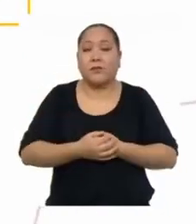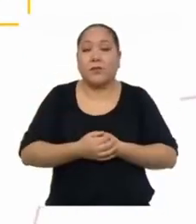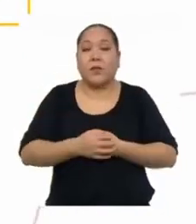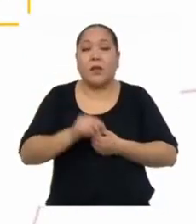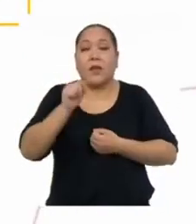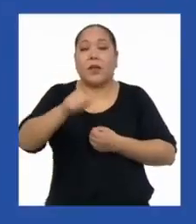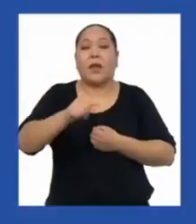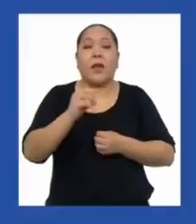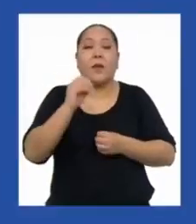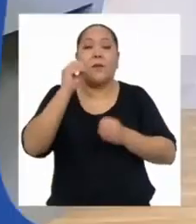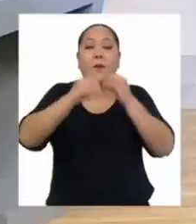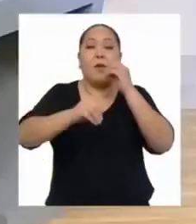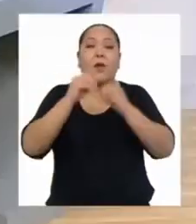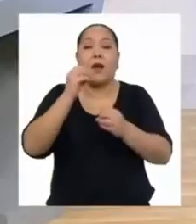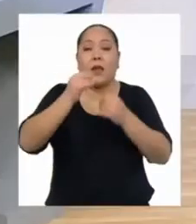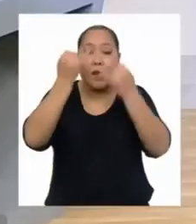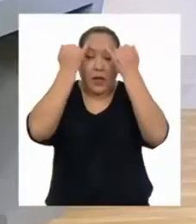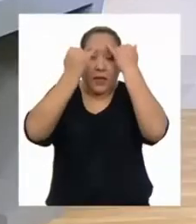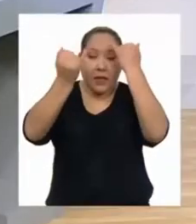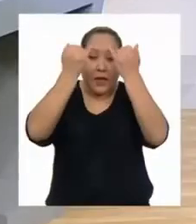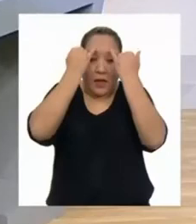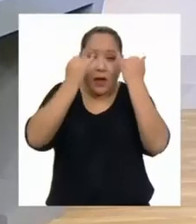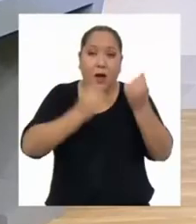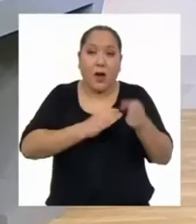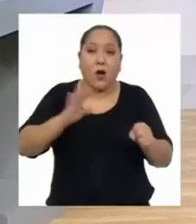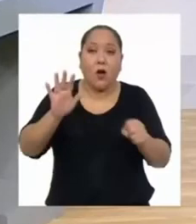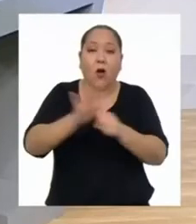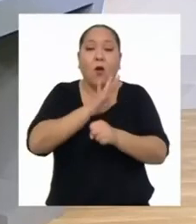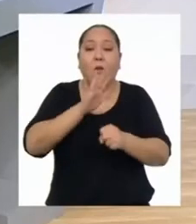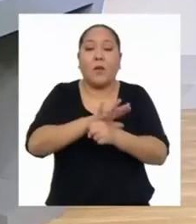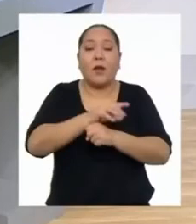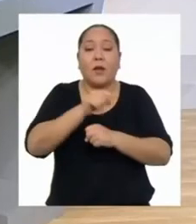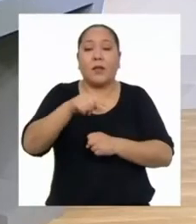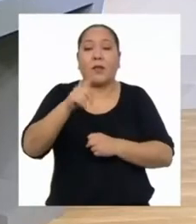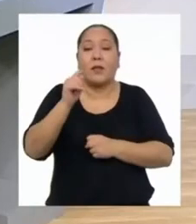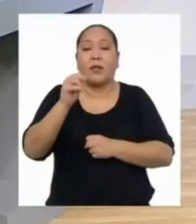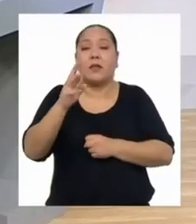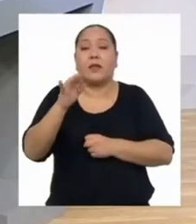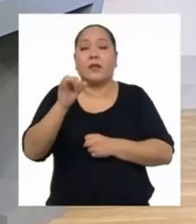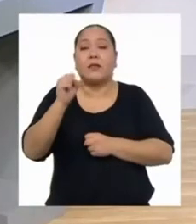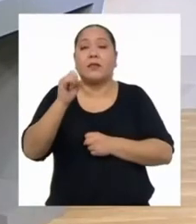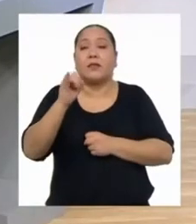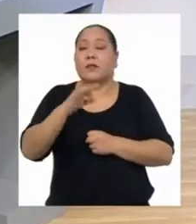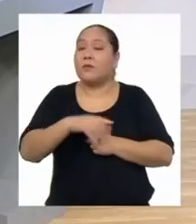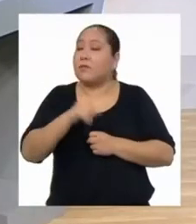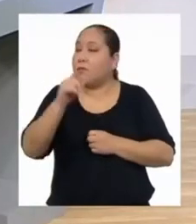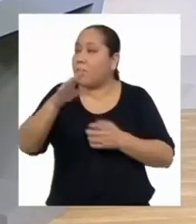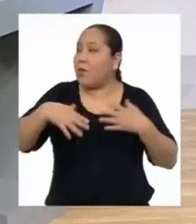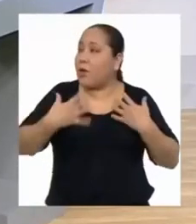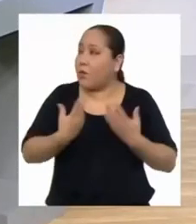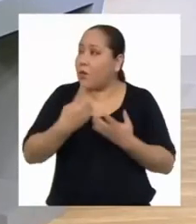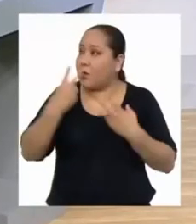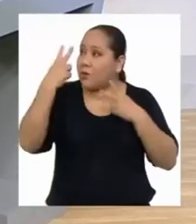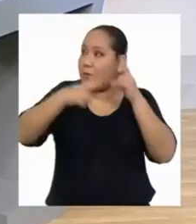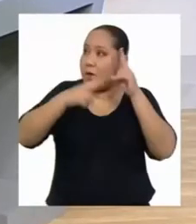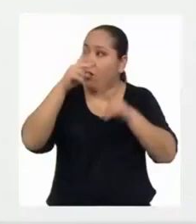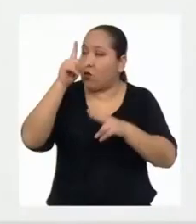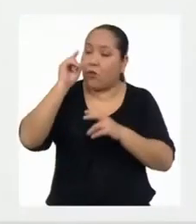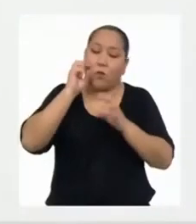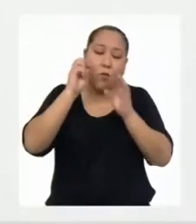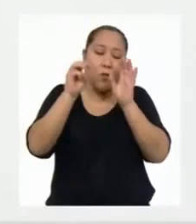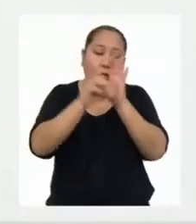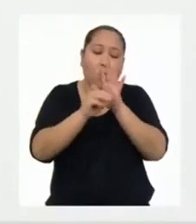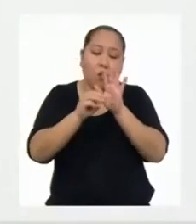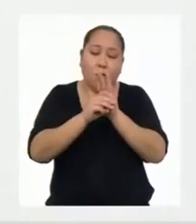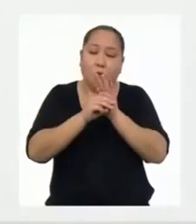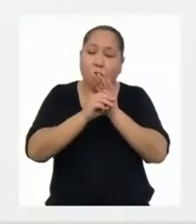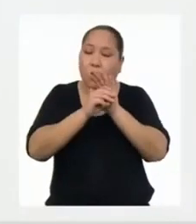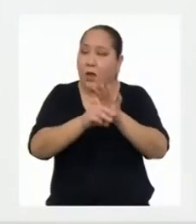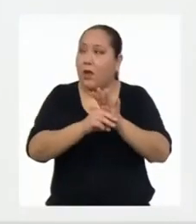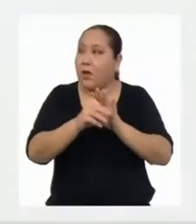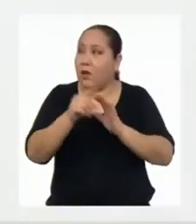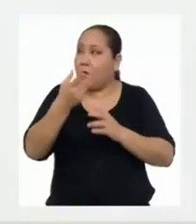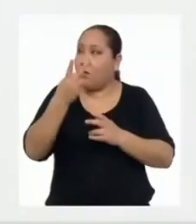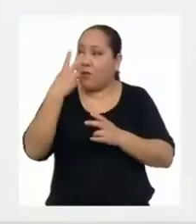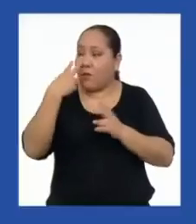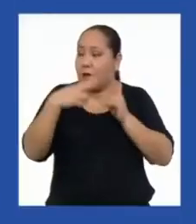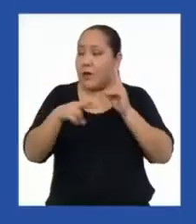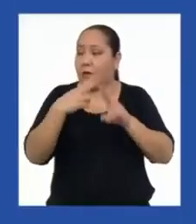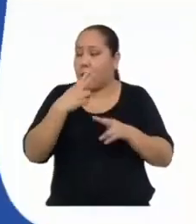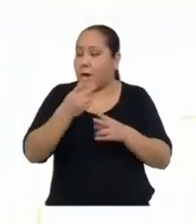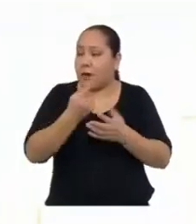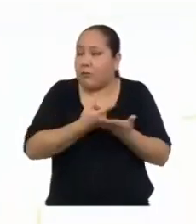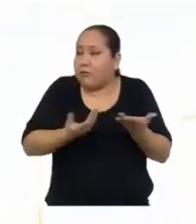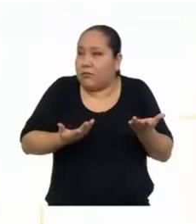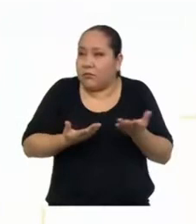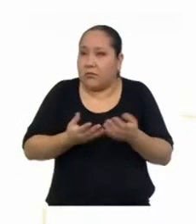de la tesis. ¿Podemos ver un modelo de artículo de opinión para tener una idea clara de lo que haremos? Por